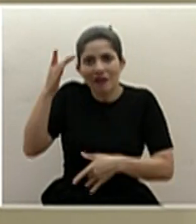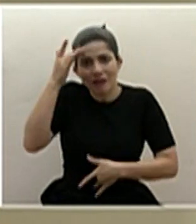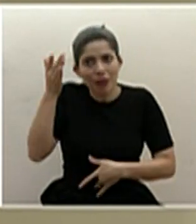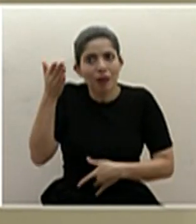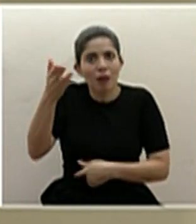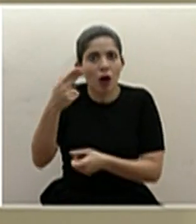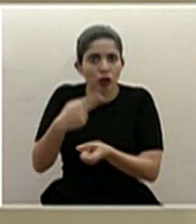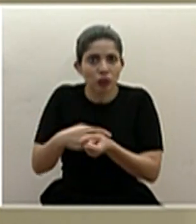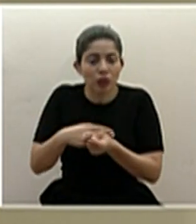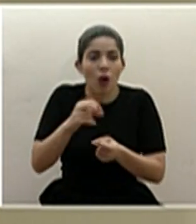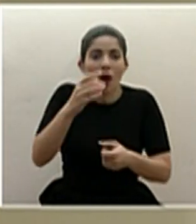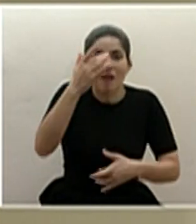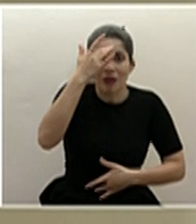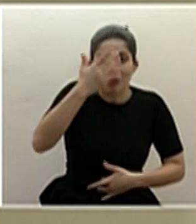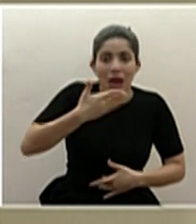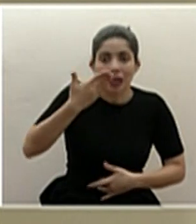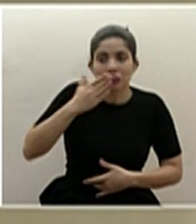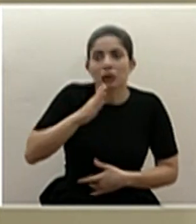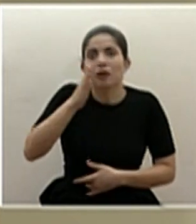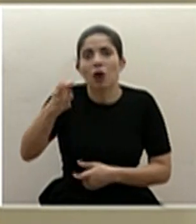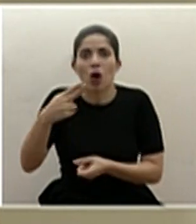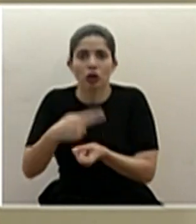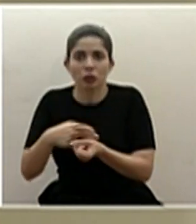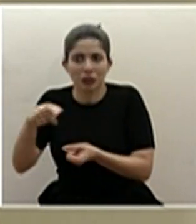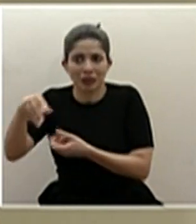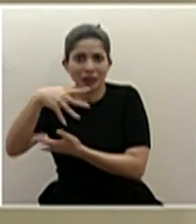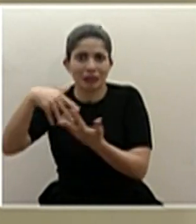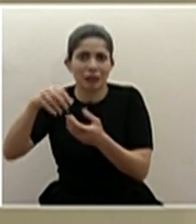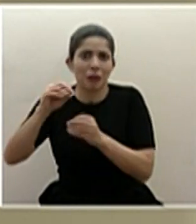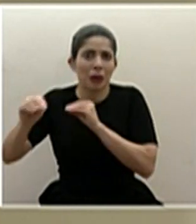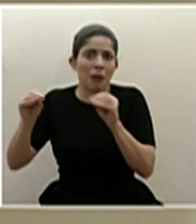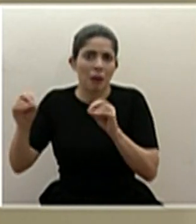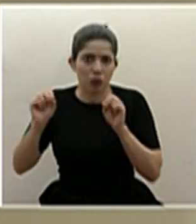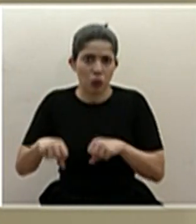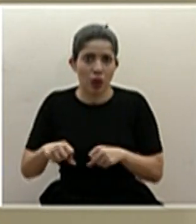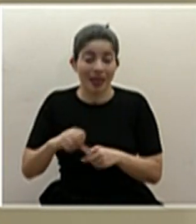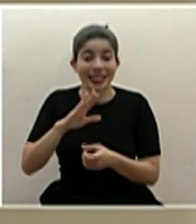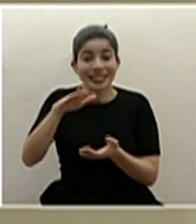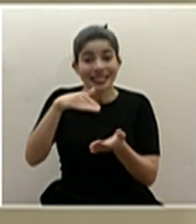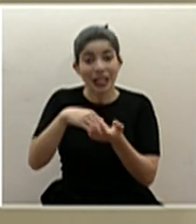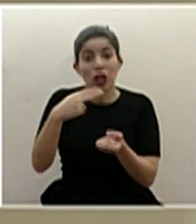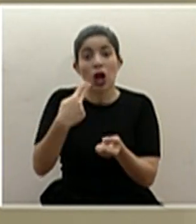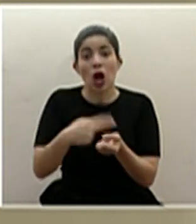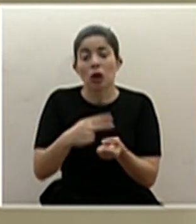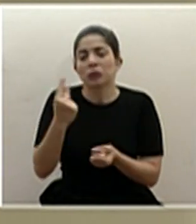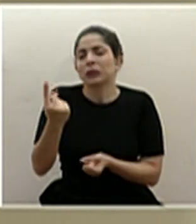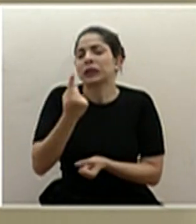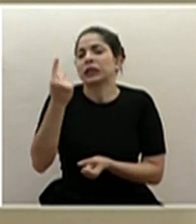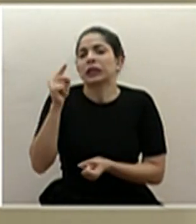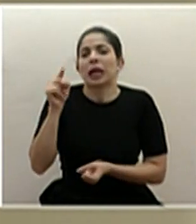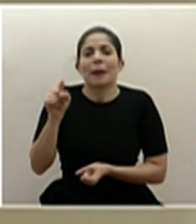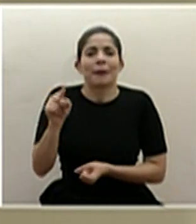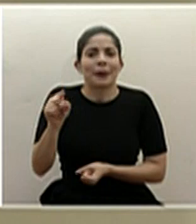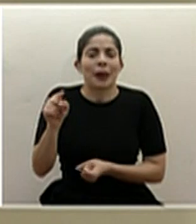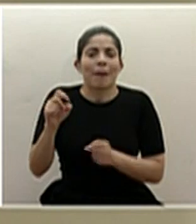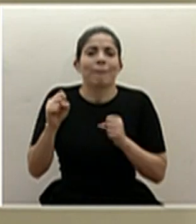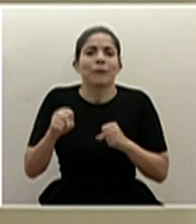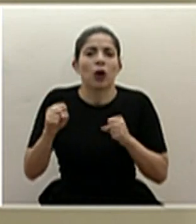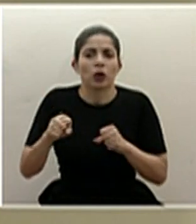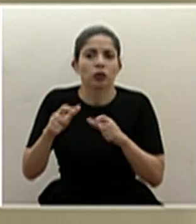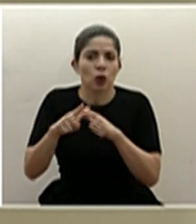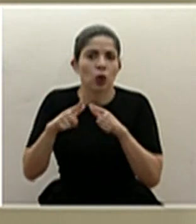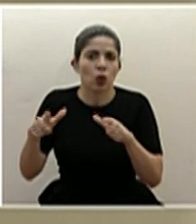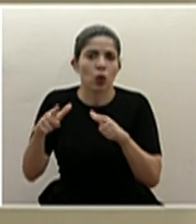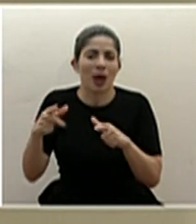específicamente respiratorias que requieren de la atención. Entonces en realidad un centro hospitalario siempre se convierte en un potencial